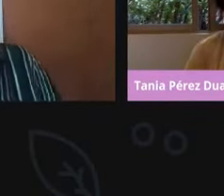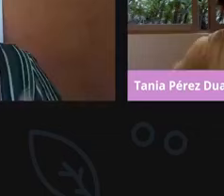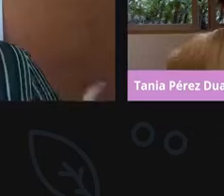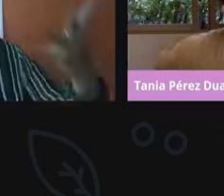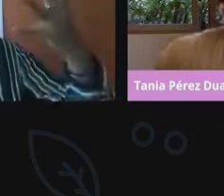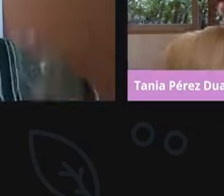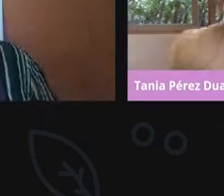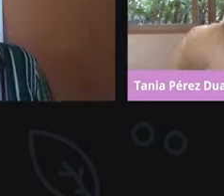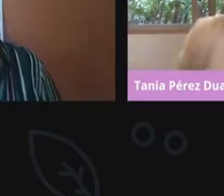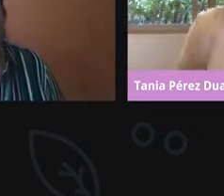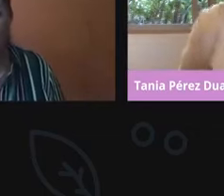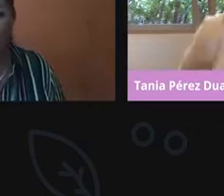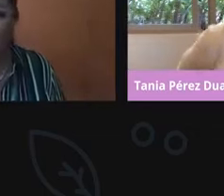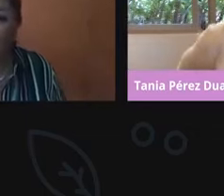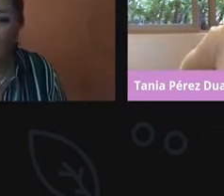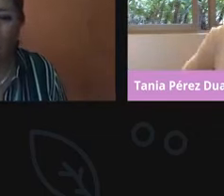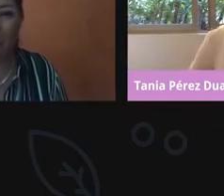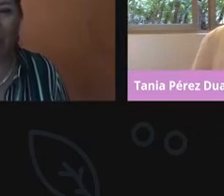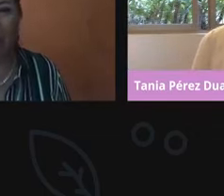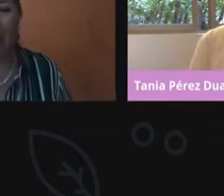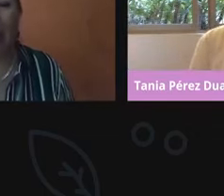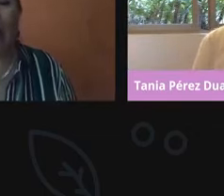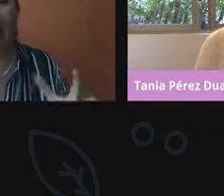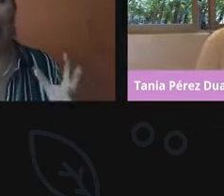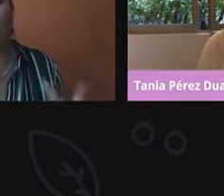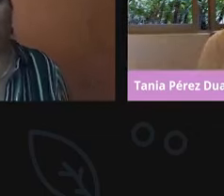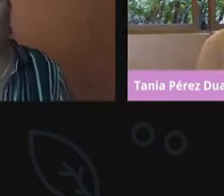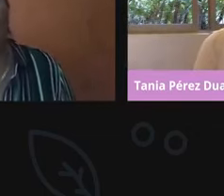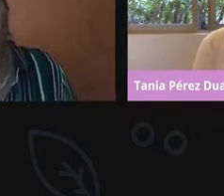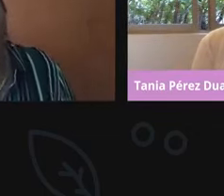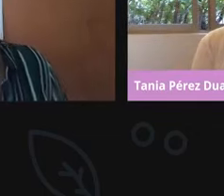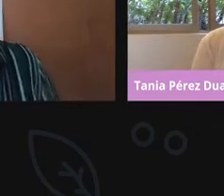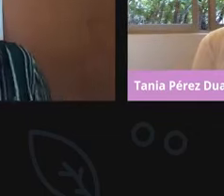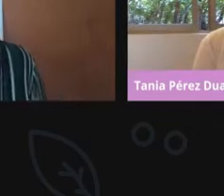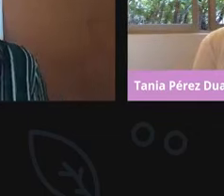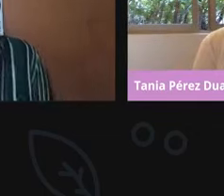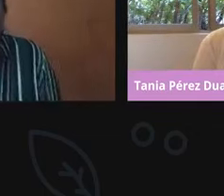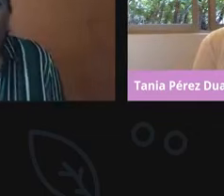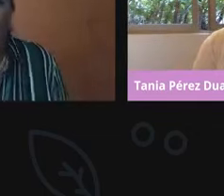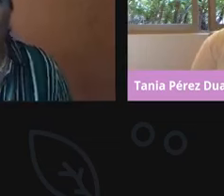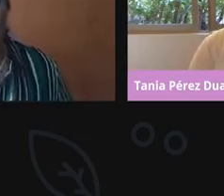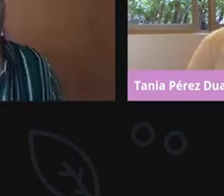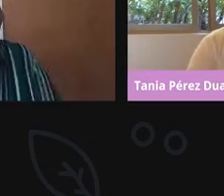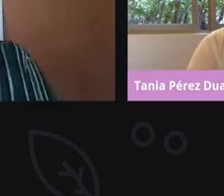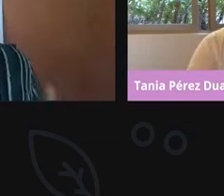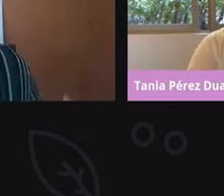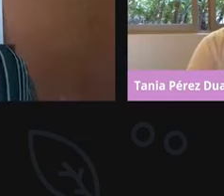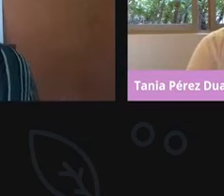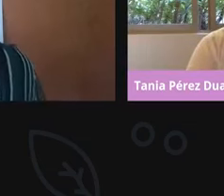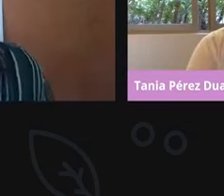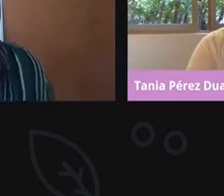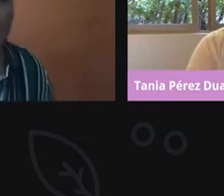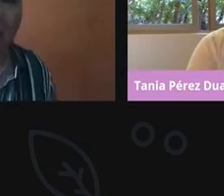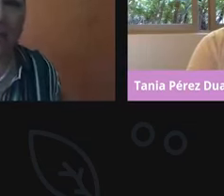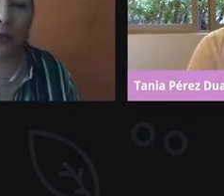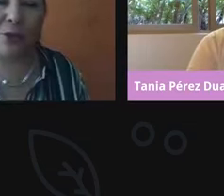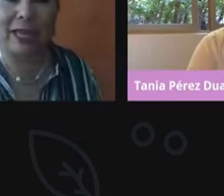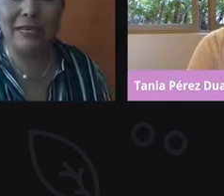pues bueno, antes de dar inicio, me voy a permitir dar lectura a su breve semblanza, y digo breve porque usted tiene una